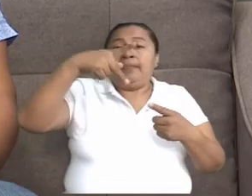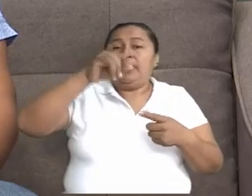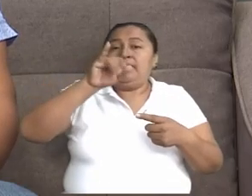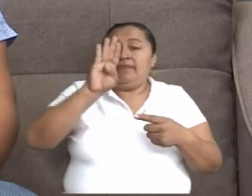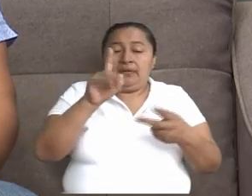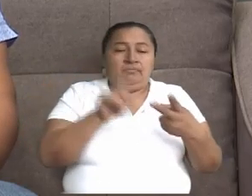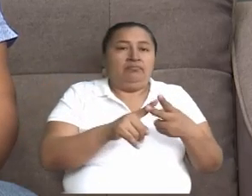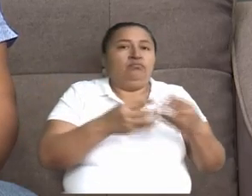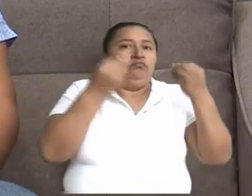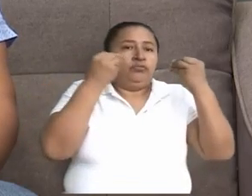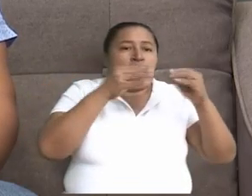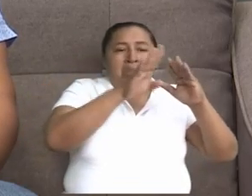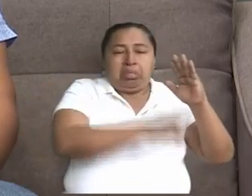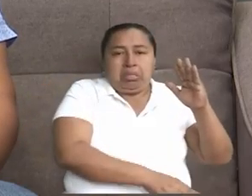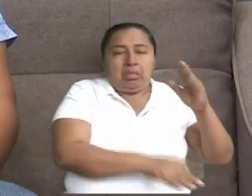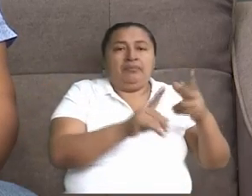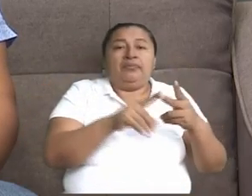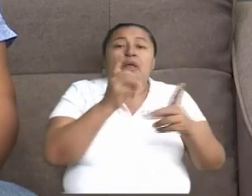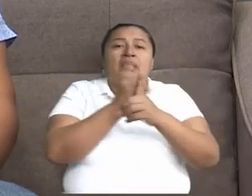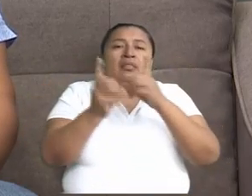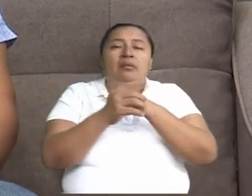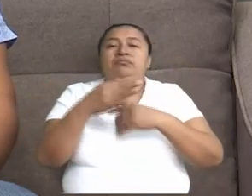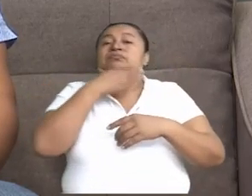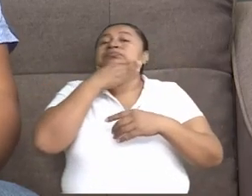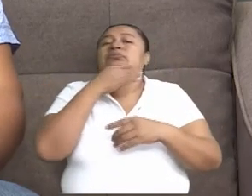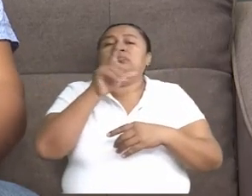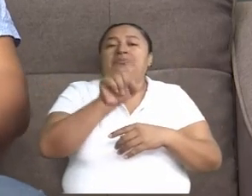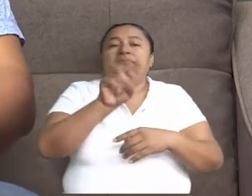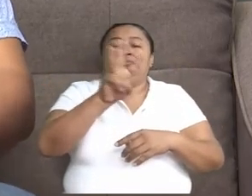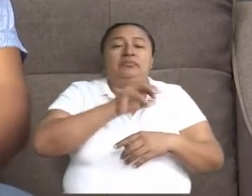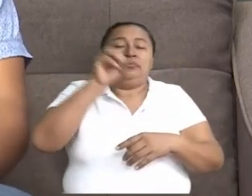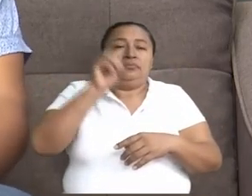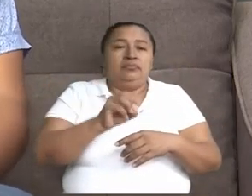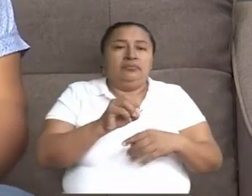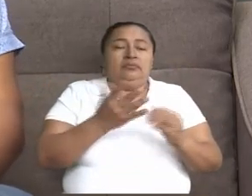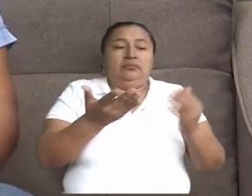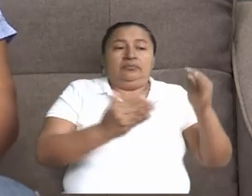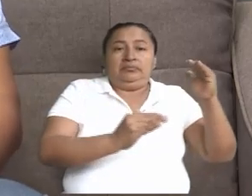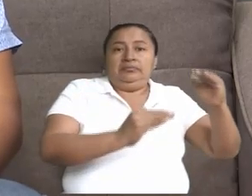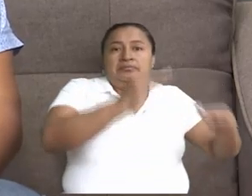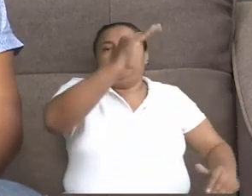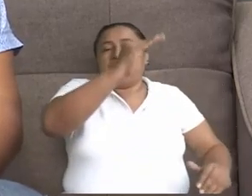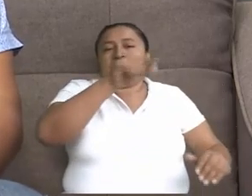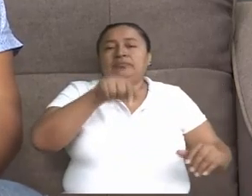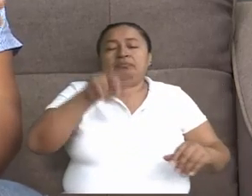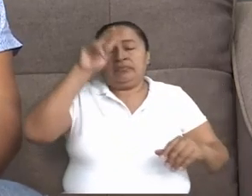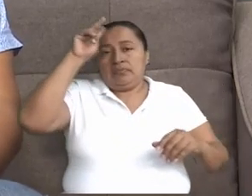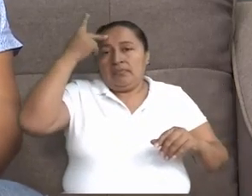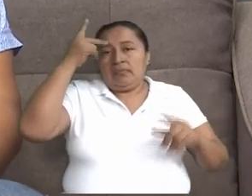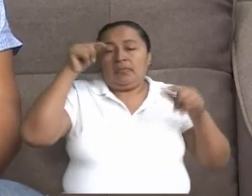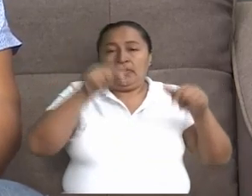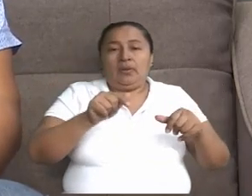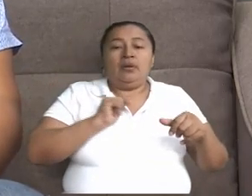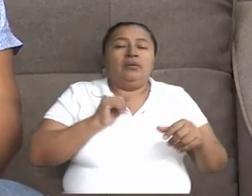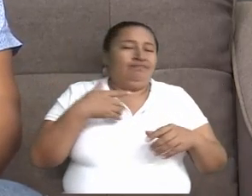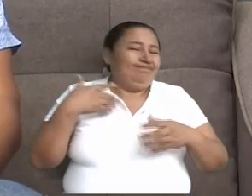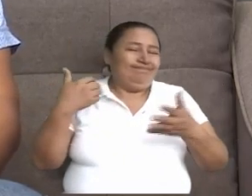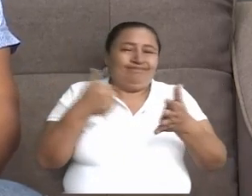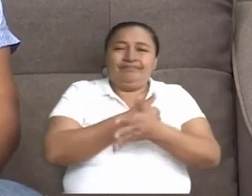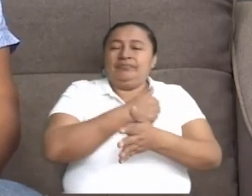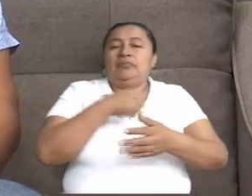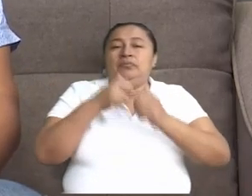su deuda pública se multiplicó al 13%, es decir, incremento de las políticas que son precisamente que atentan contra